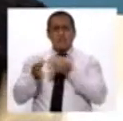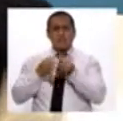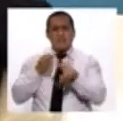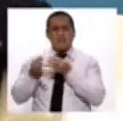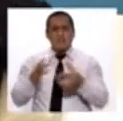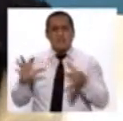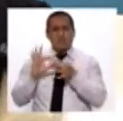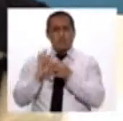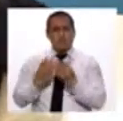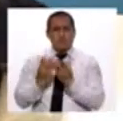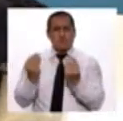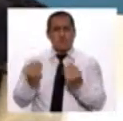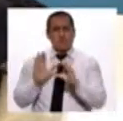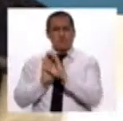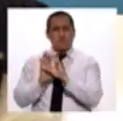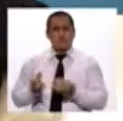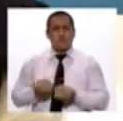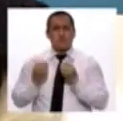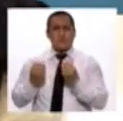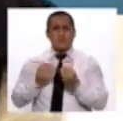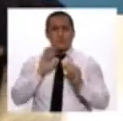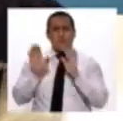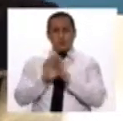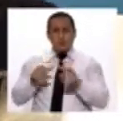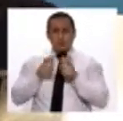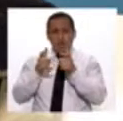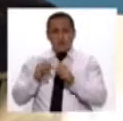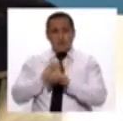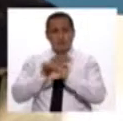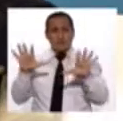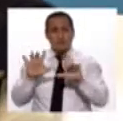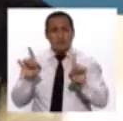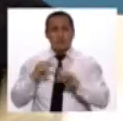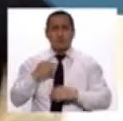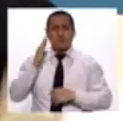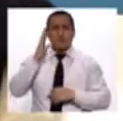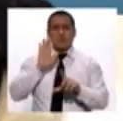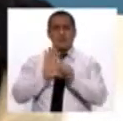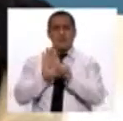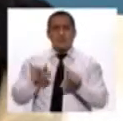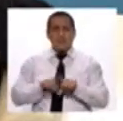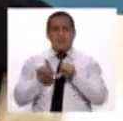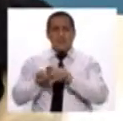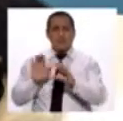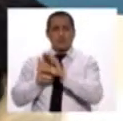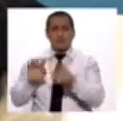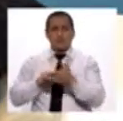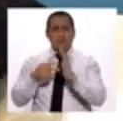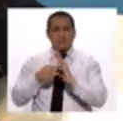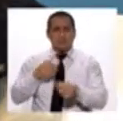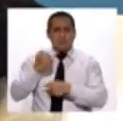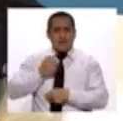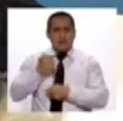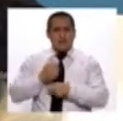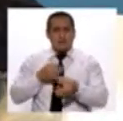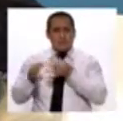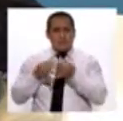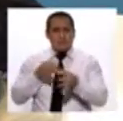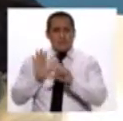interpretar vinculantemente la Constitución? Porque el control difuso no solo es decir yo no aplico esa ley, aplico la Constitución. No es una mera tarea de